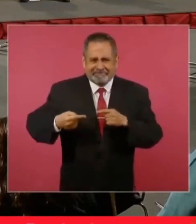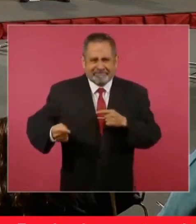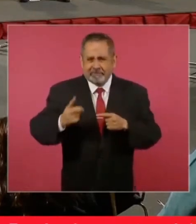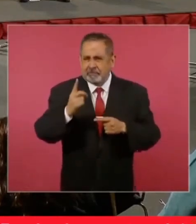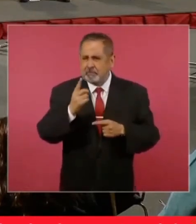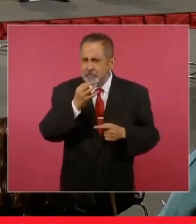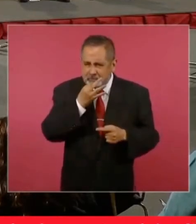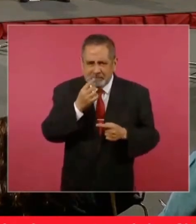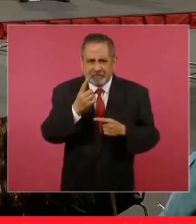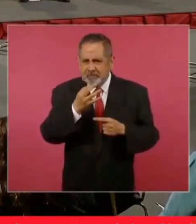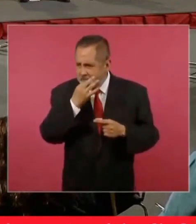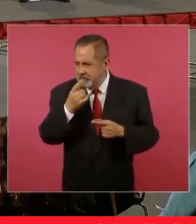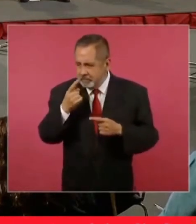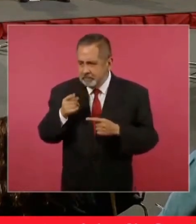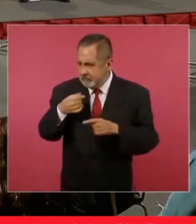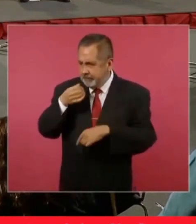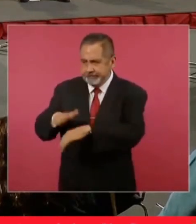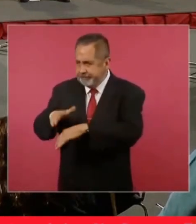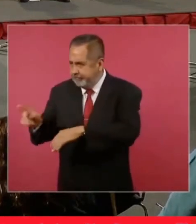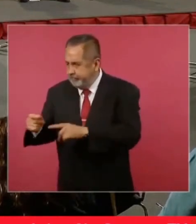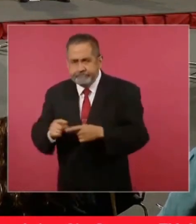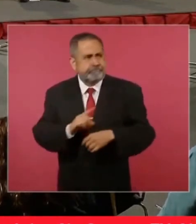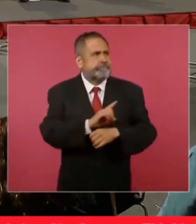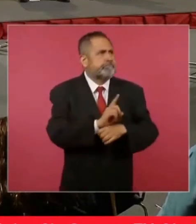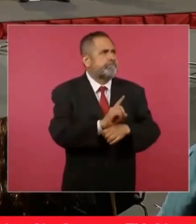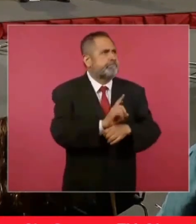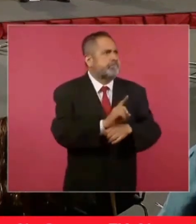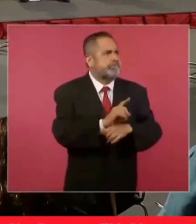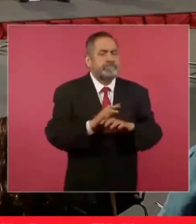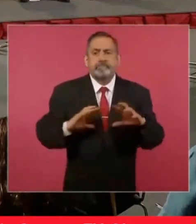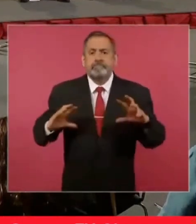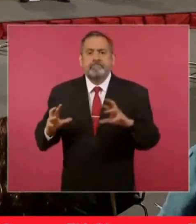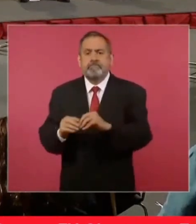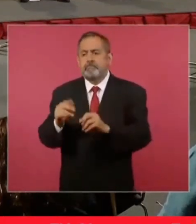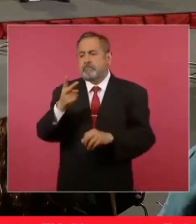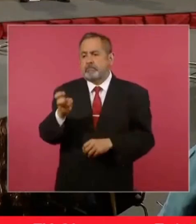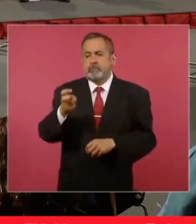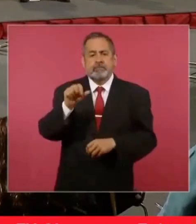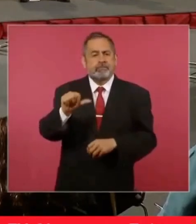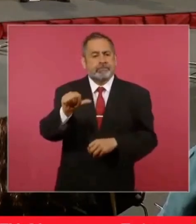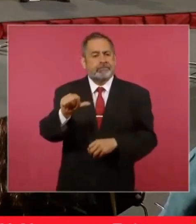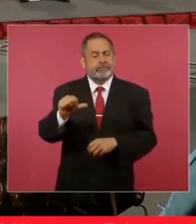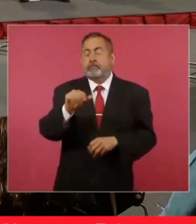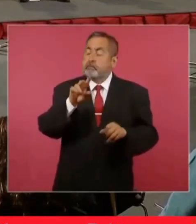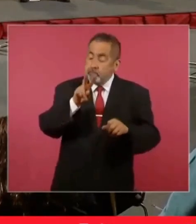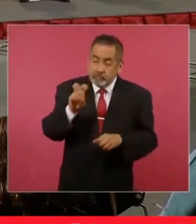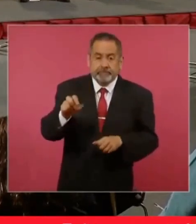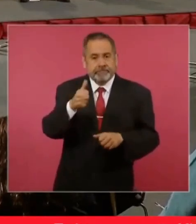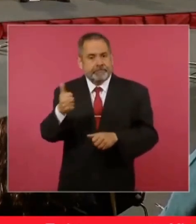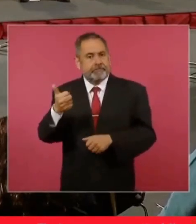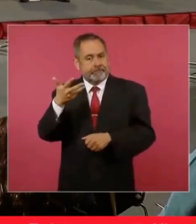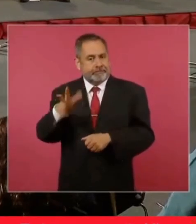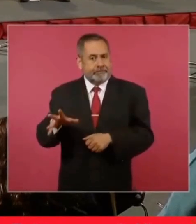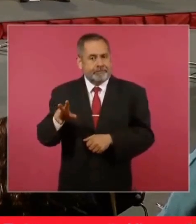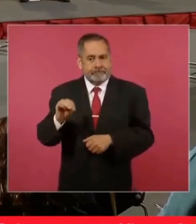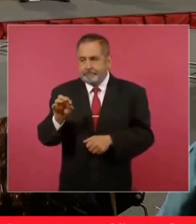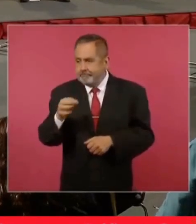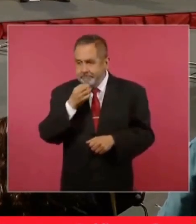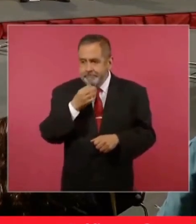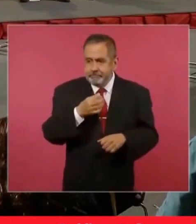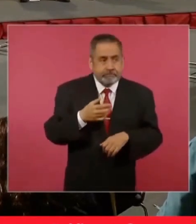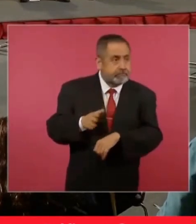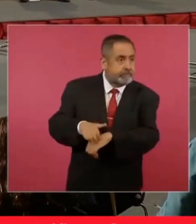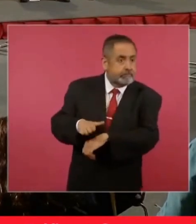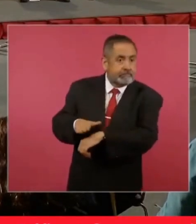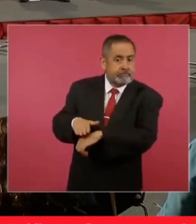tenemos que hacer los balances. La suma fue 2,610 megawatts, lo ordenamos en diferentes minutos, pero a partir